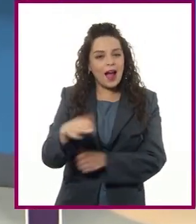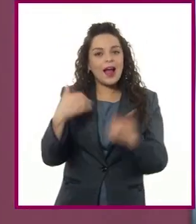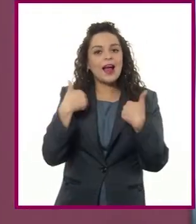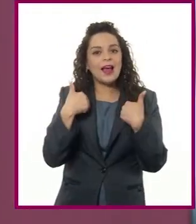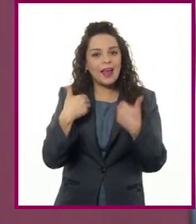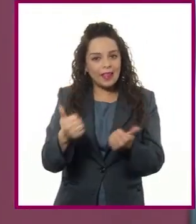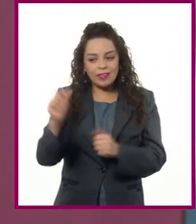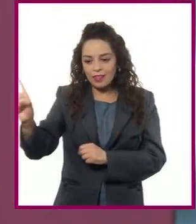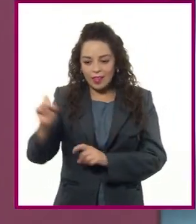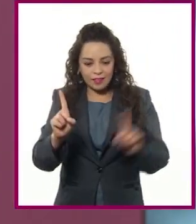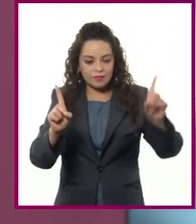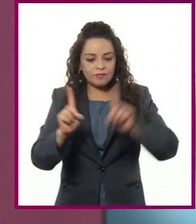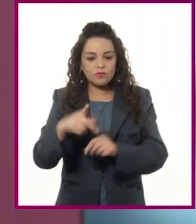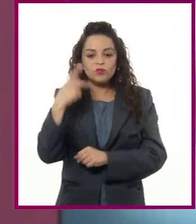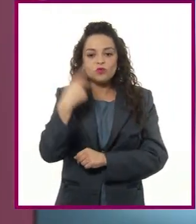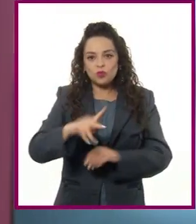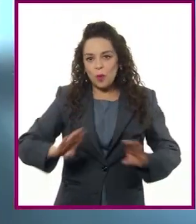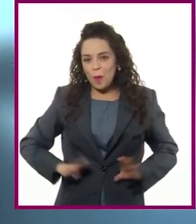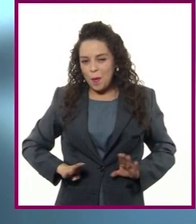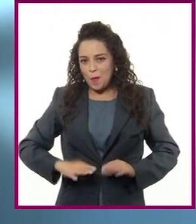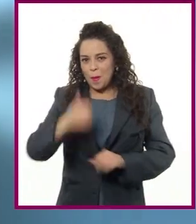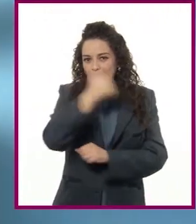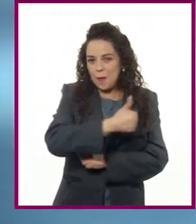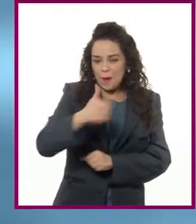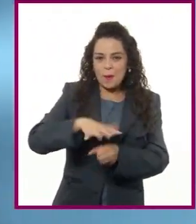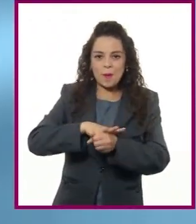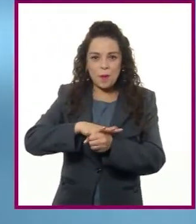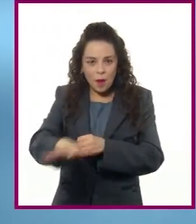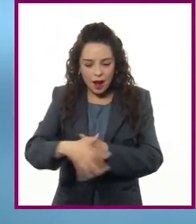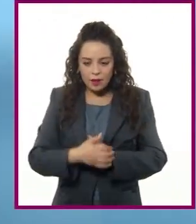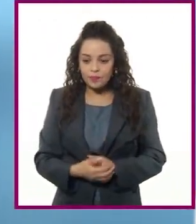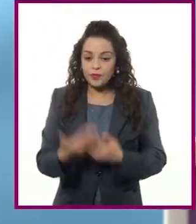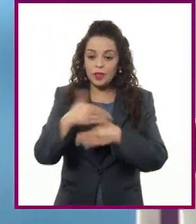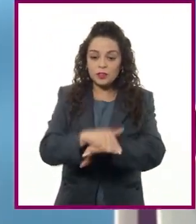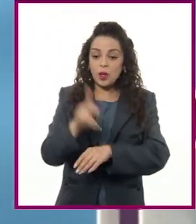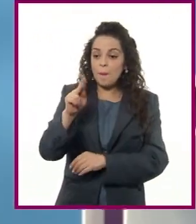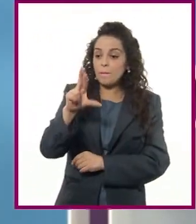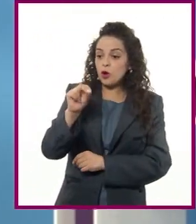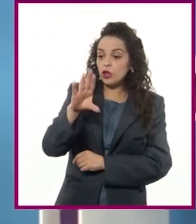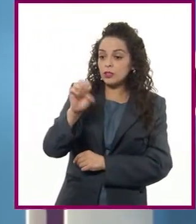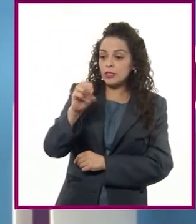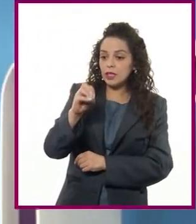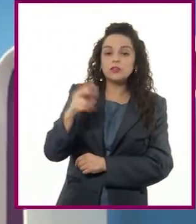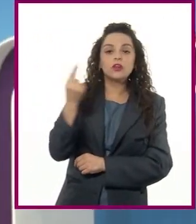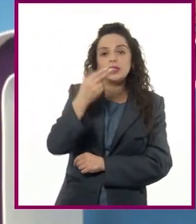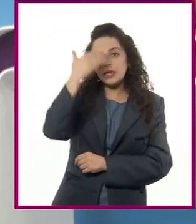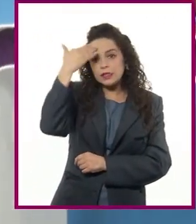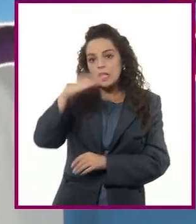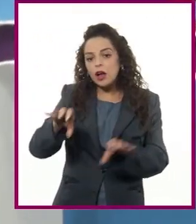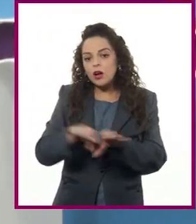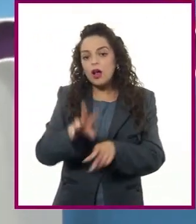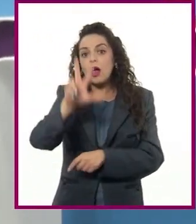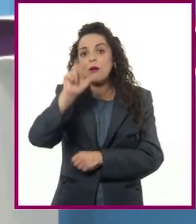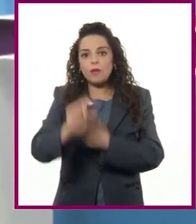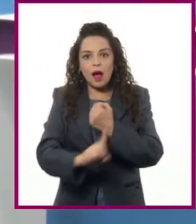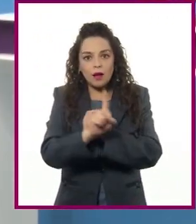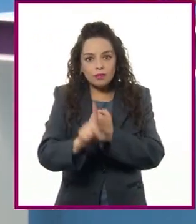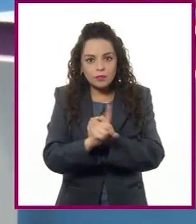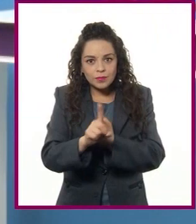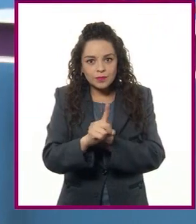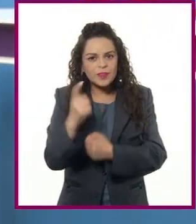agentes. Respecto al proceso, permite el estudio de la evolución del conflicto. Es